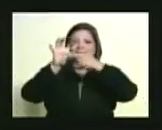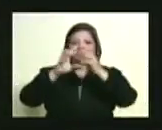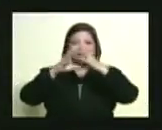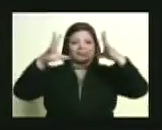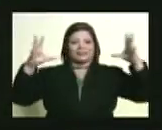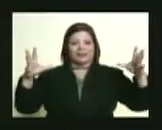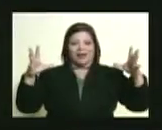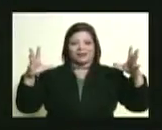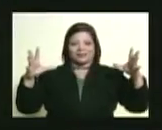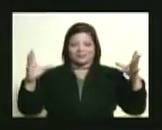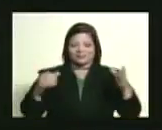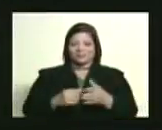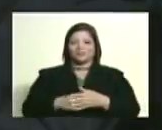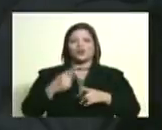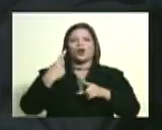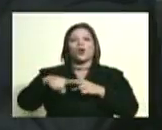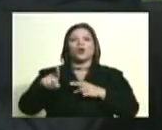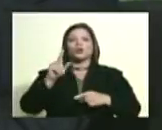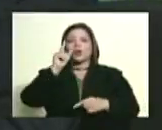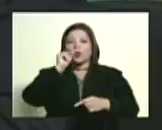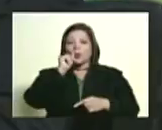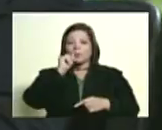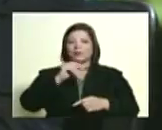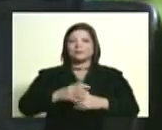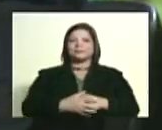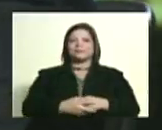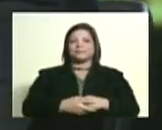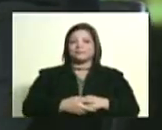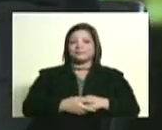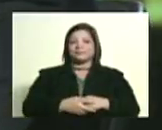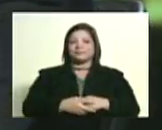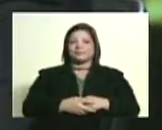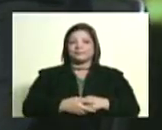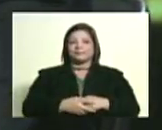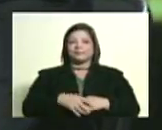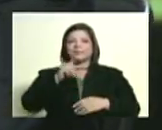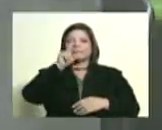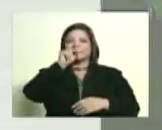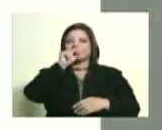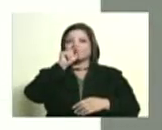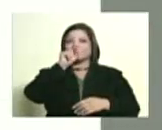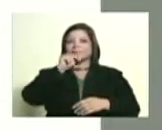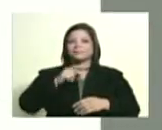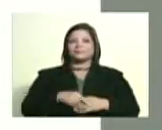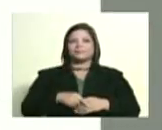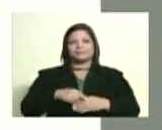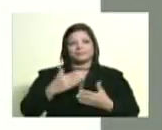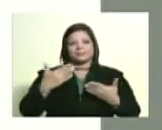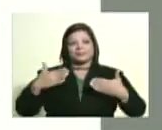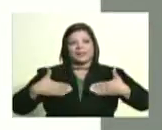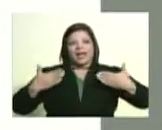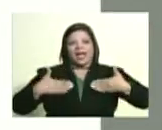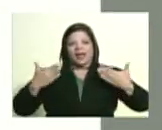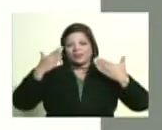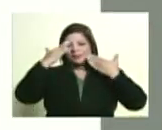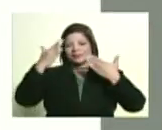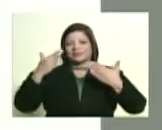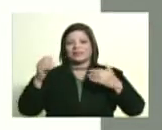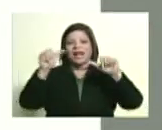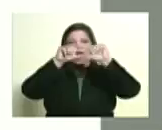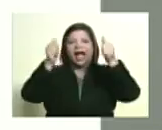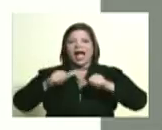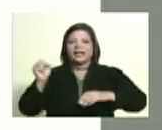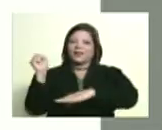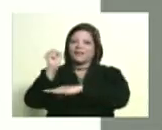nosotros. Siguiente tuit de Orlando Pérez. Dice, @ánimo hermano, es su cuenta. El arte de